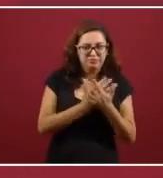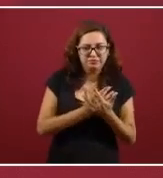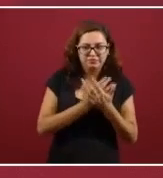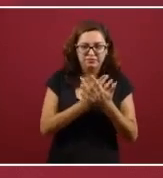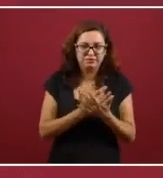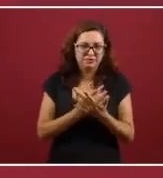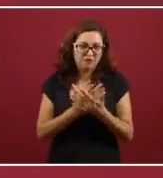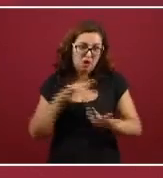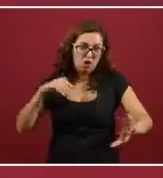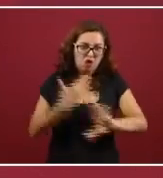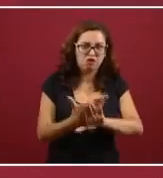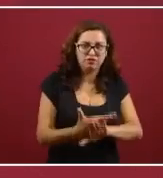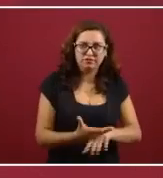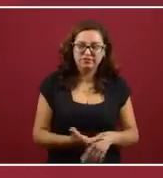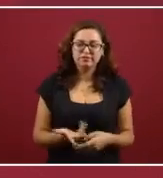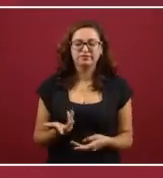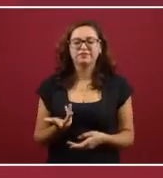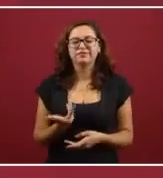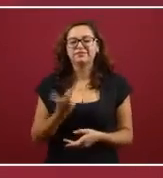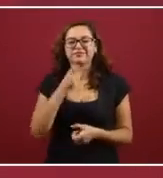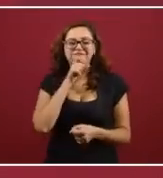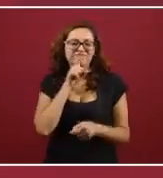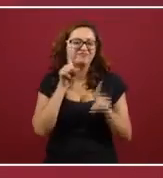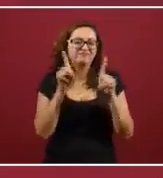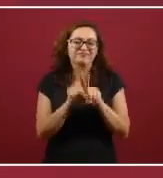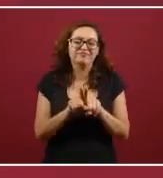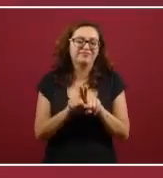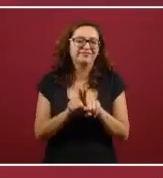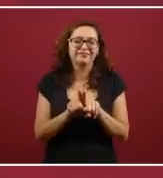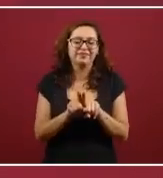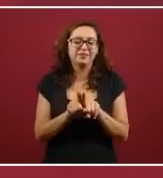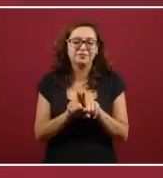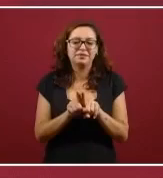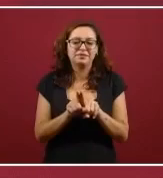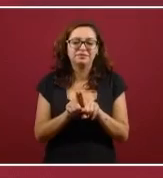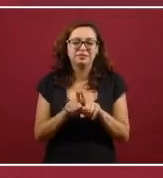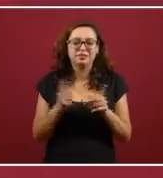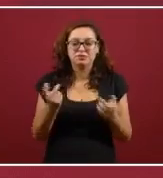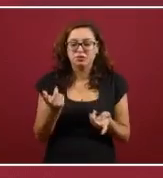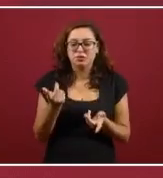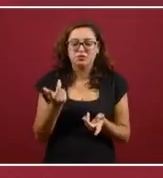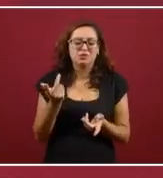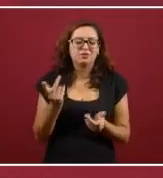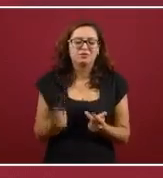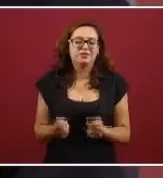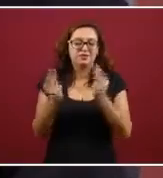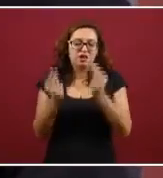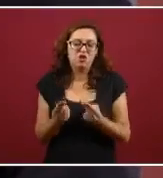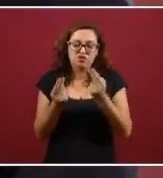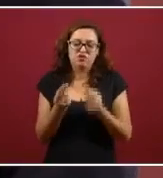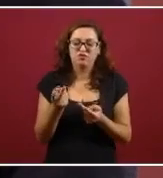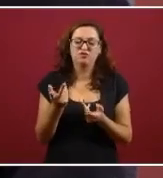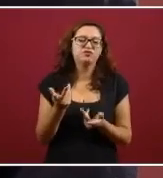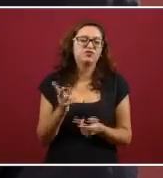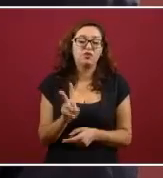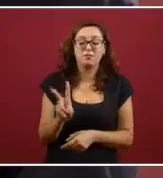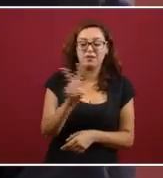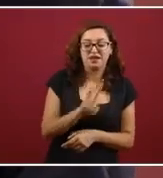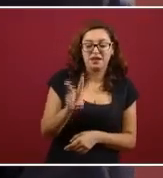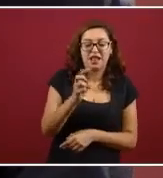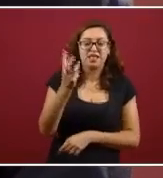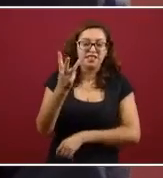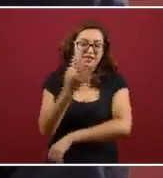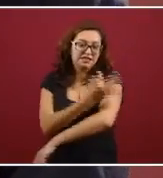Es lo mismo como los mercados, el viernes a las 3 de la tarde cierran